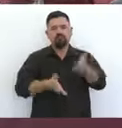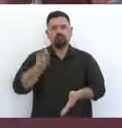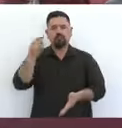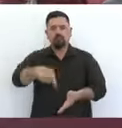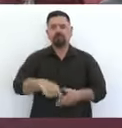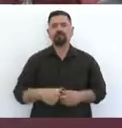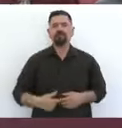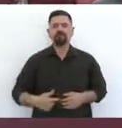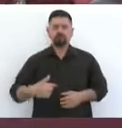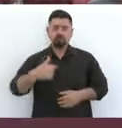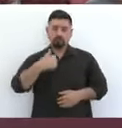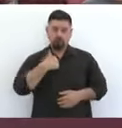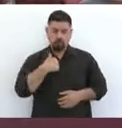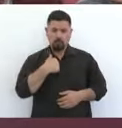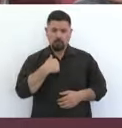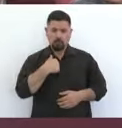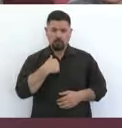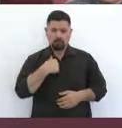Conozco